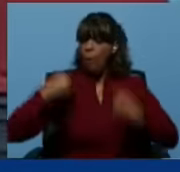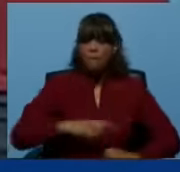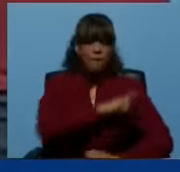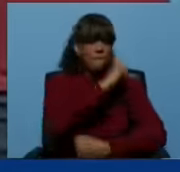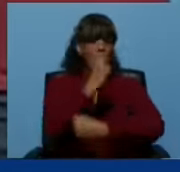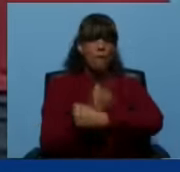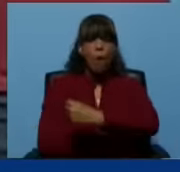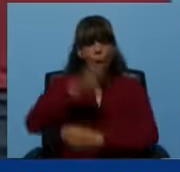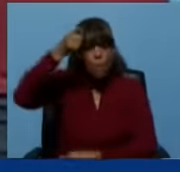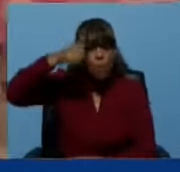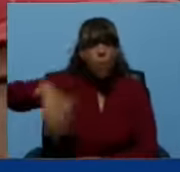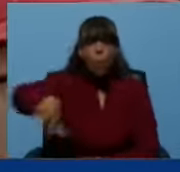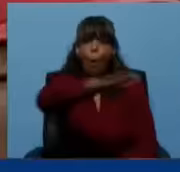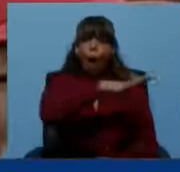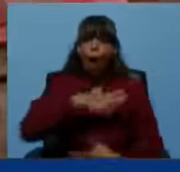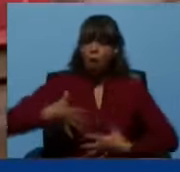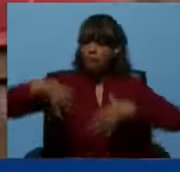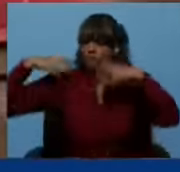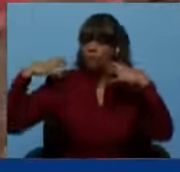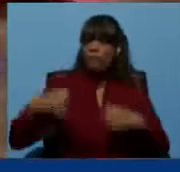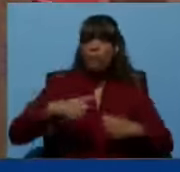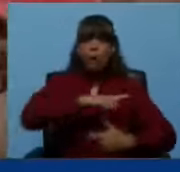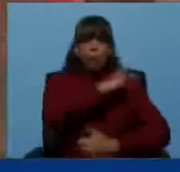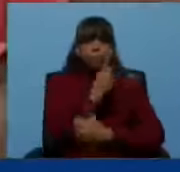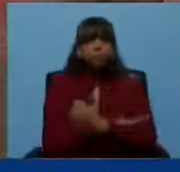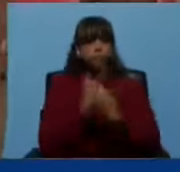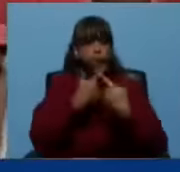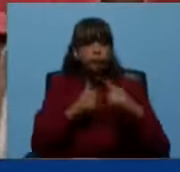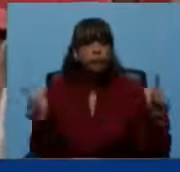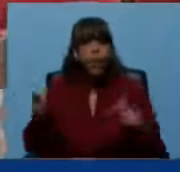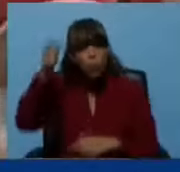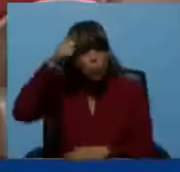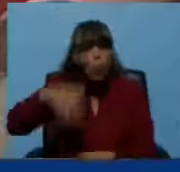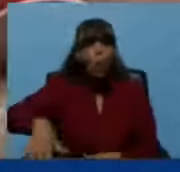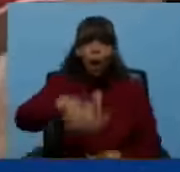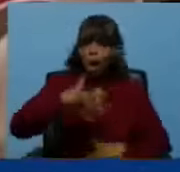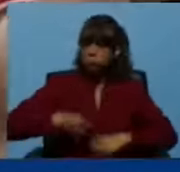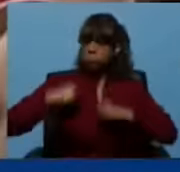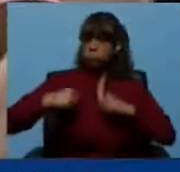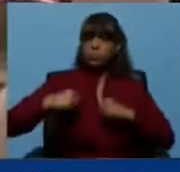Este es el pueblo de los libertadores de América. Este es el pueblo de los valientes.